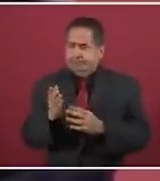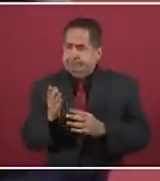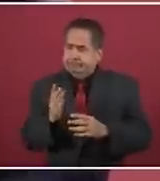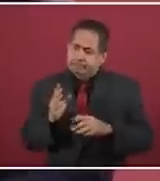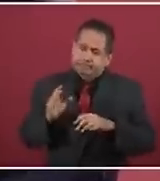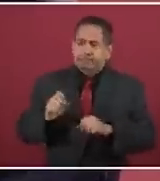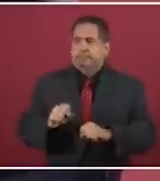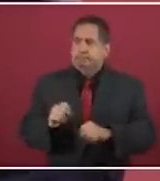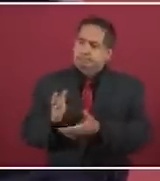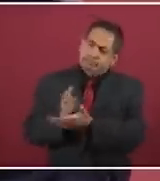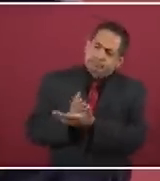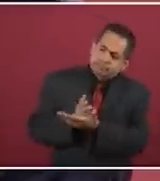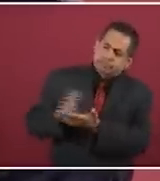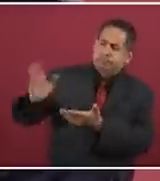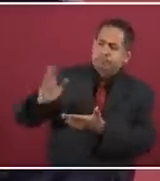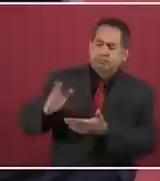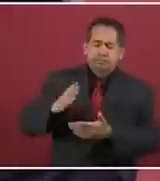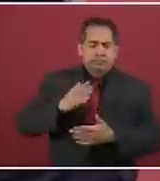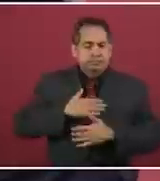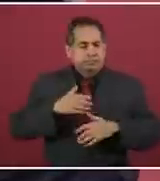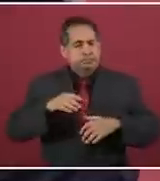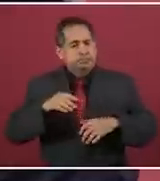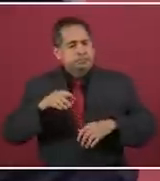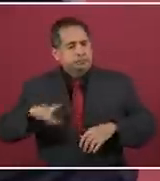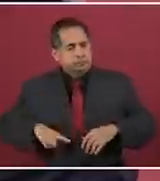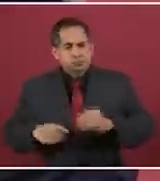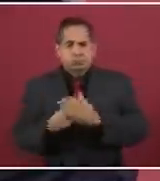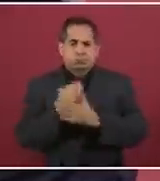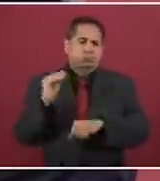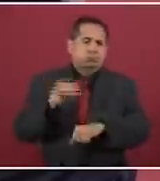del gobierno a los conservadores.